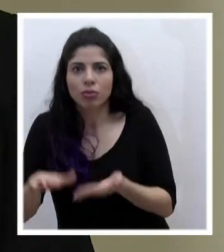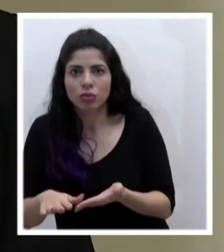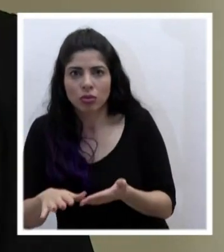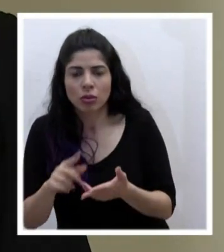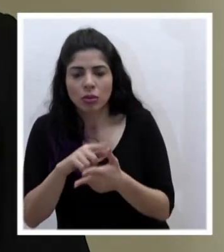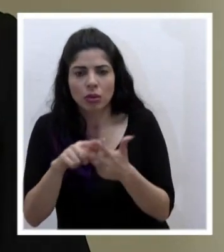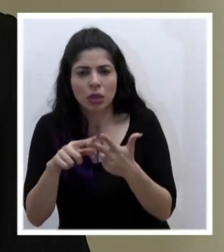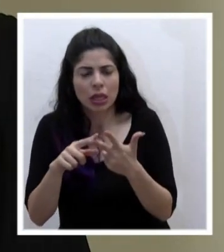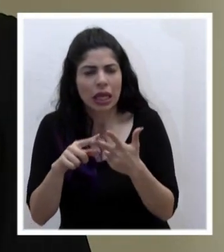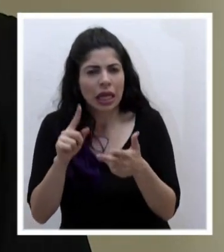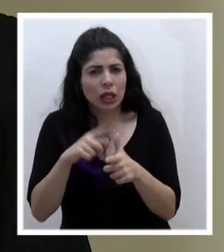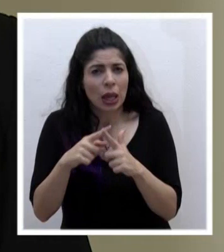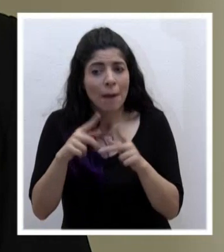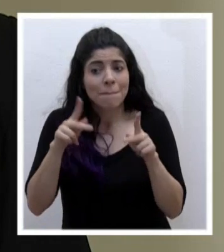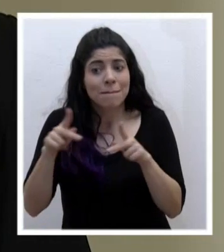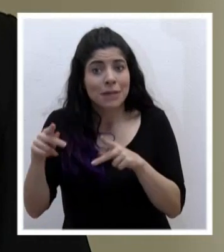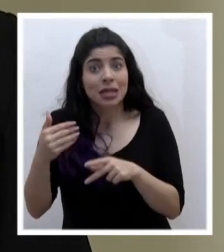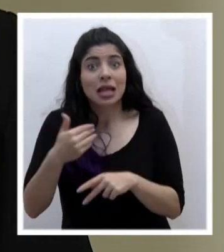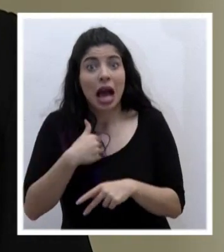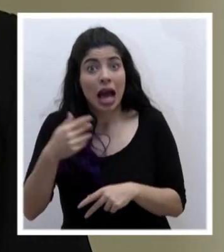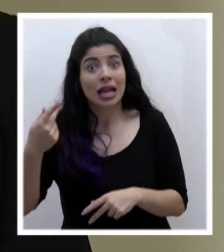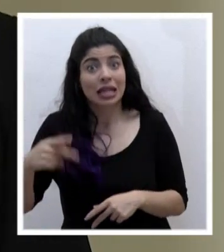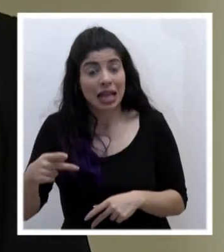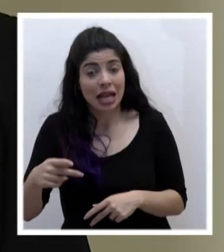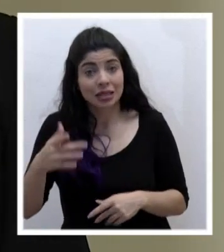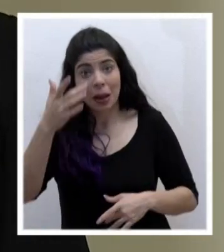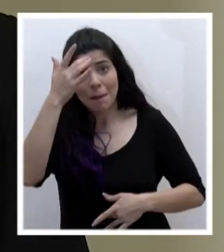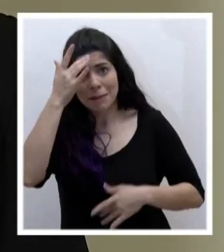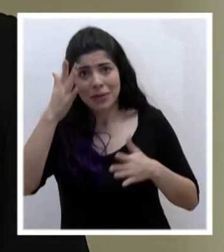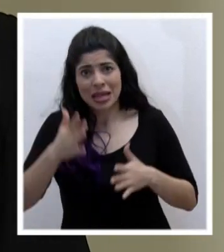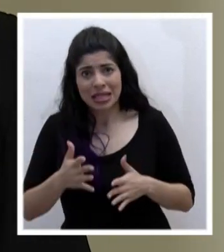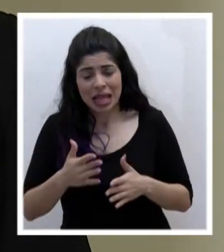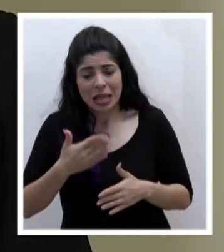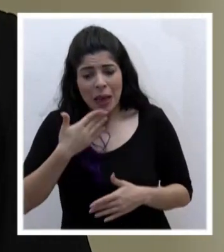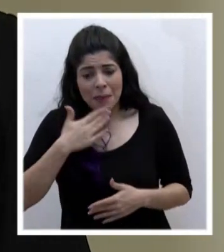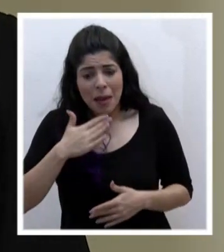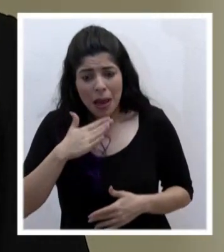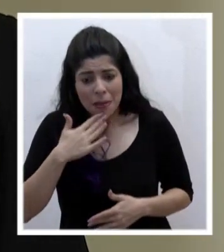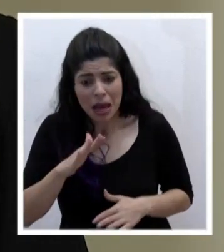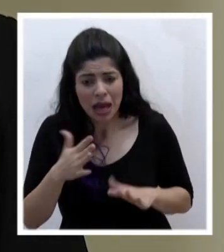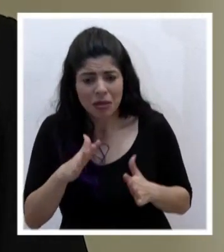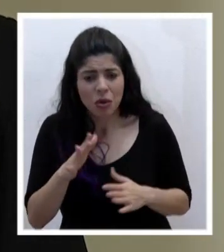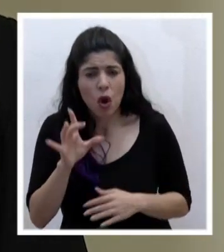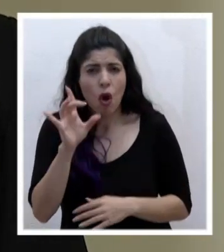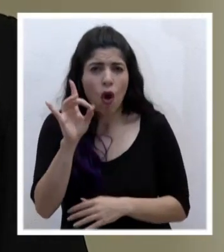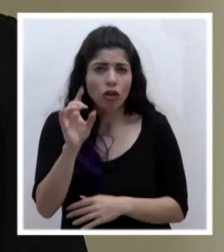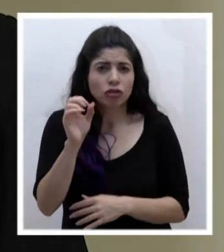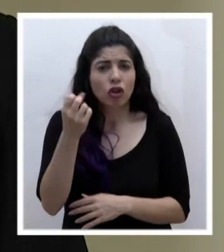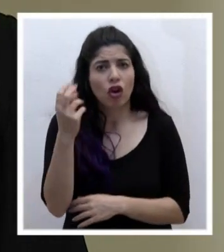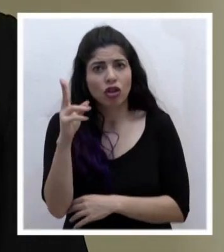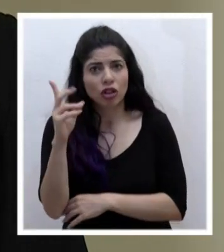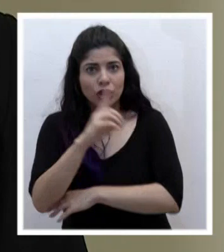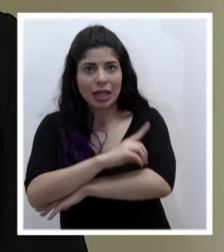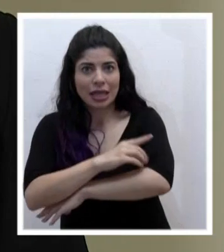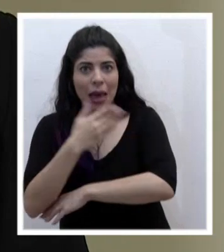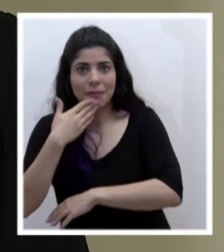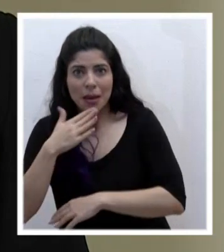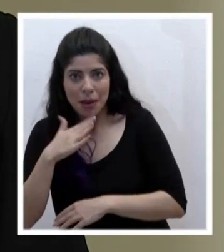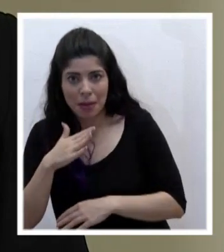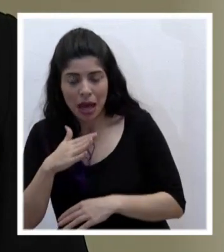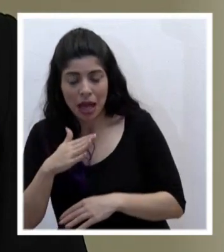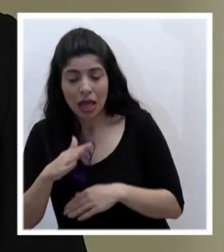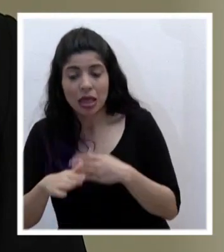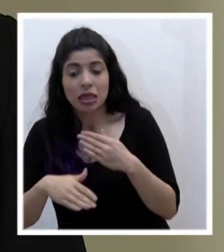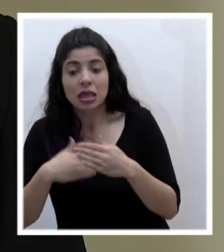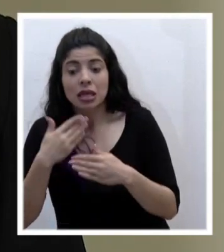aún en personas con factores de riesgo, los pacientes desarrollan síntomas graves entre 8 y 12 días. Y luego